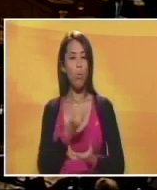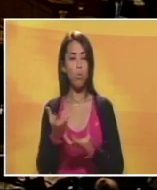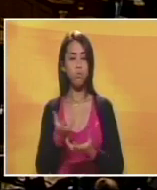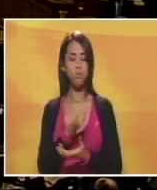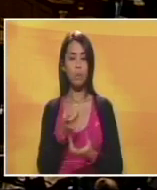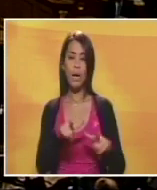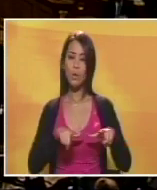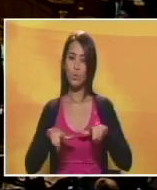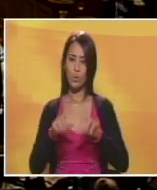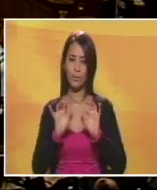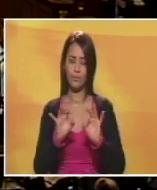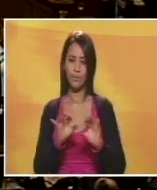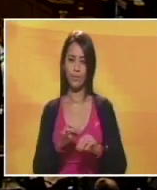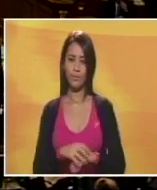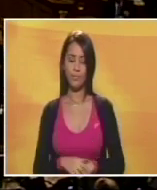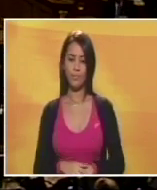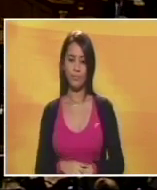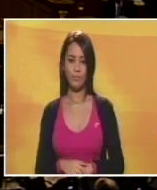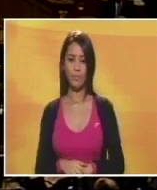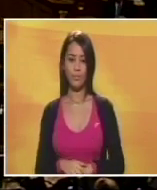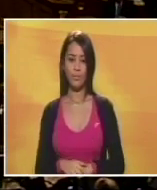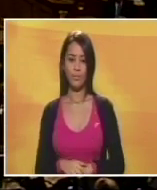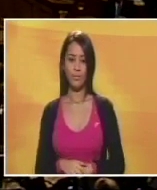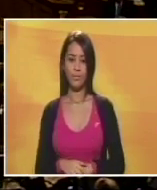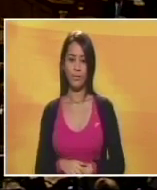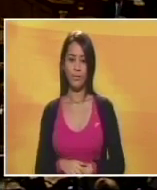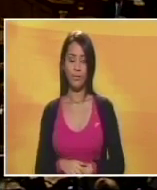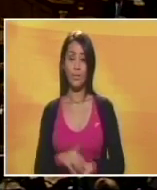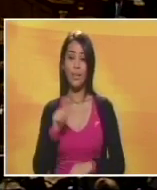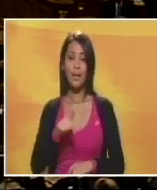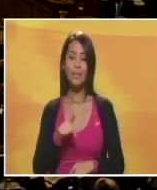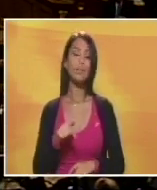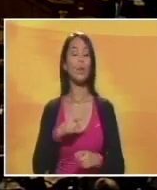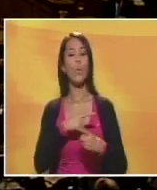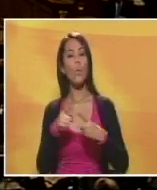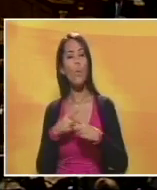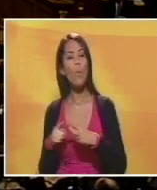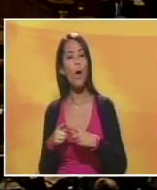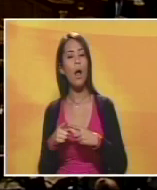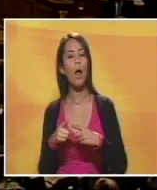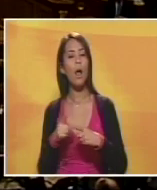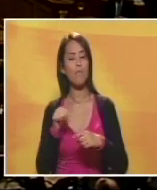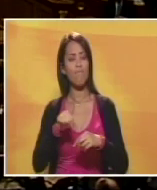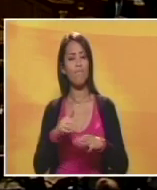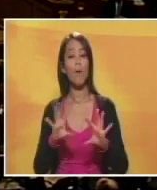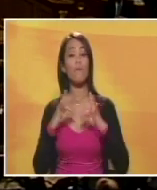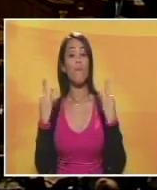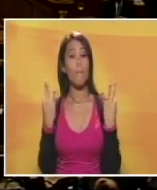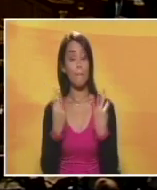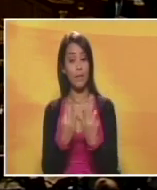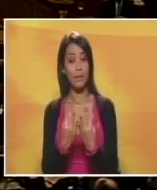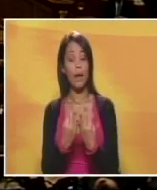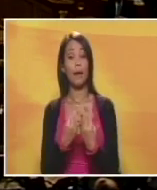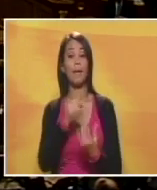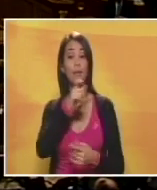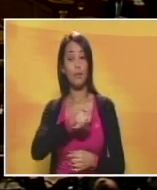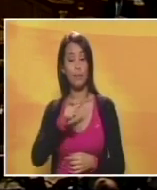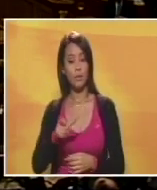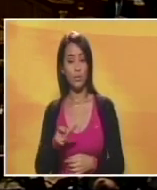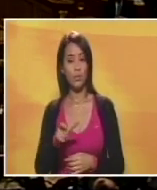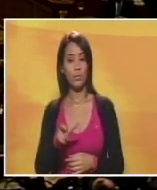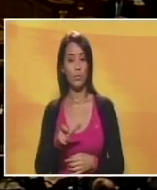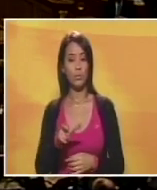produjo en ese centro penitenciario. Aquí hay varios de los familiares de los reclusos fallecidos